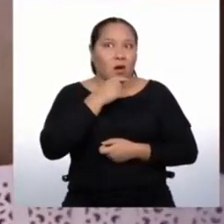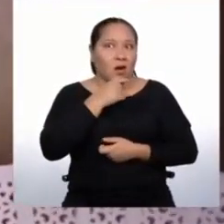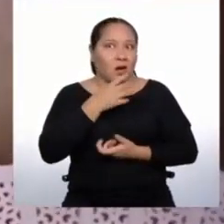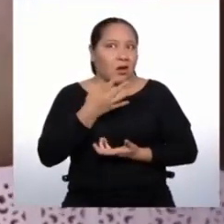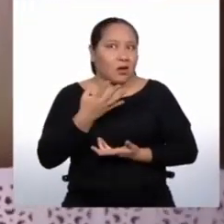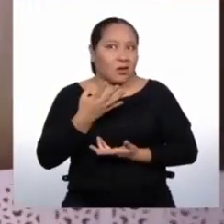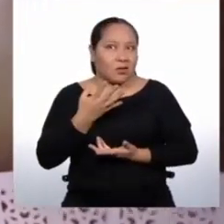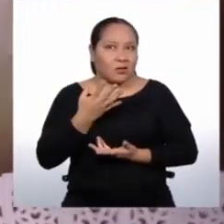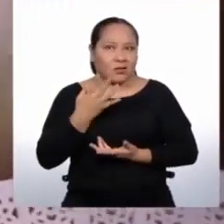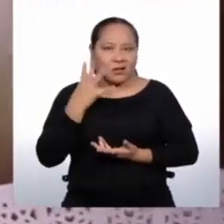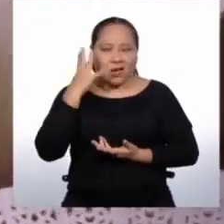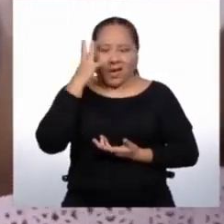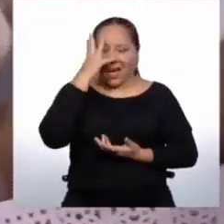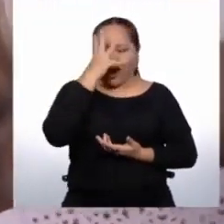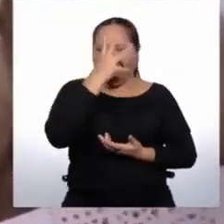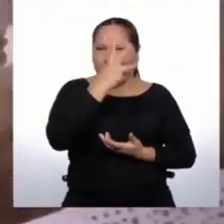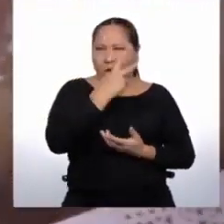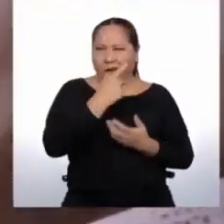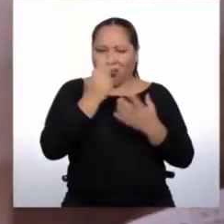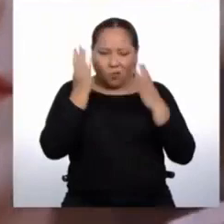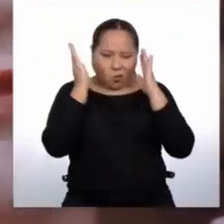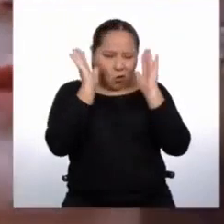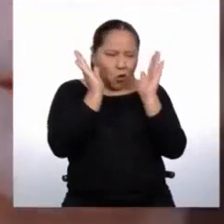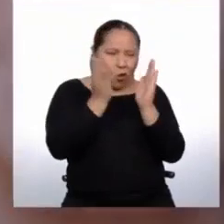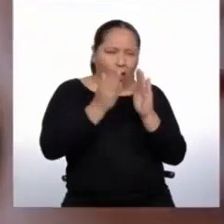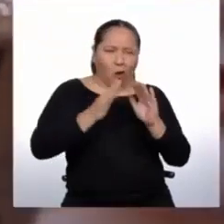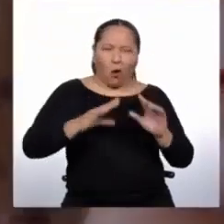un pimpollo carta cabal.